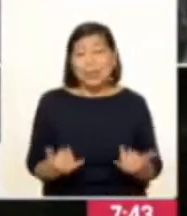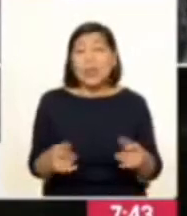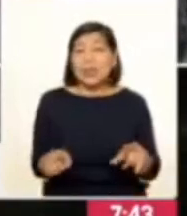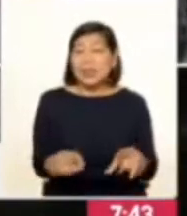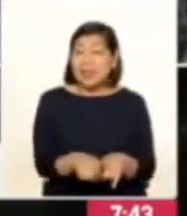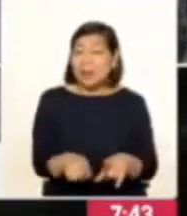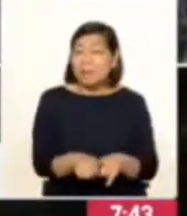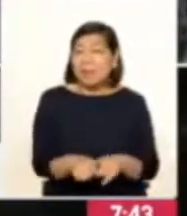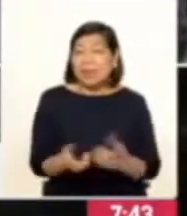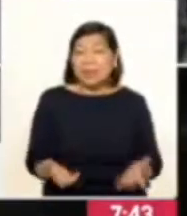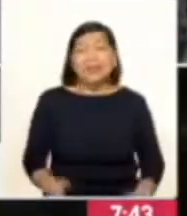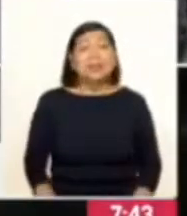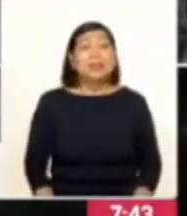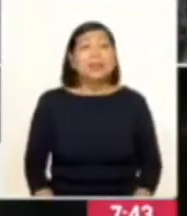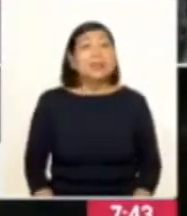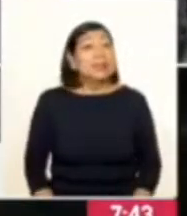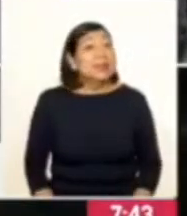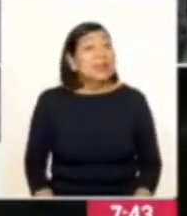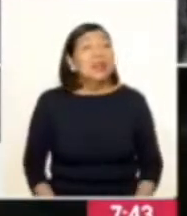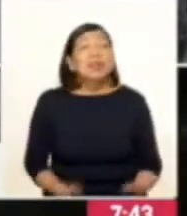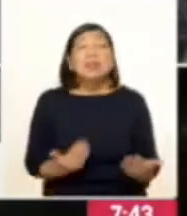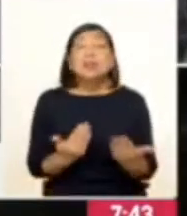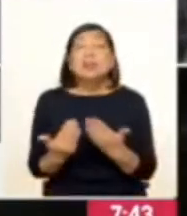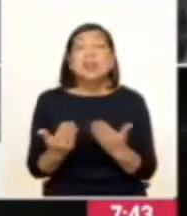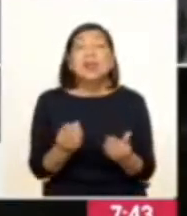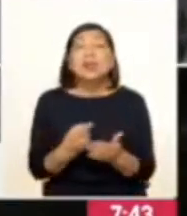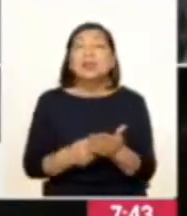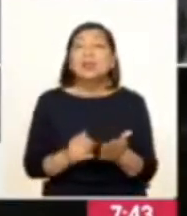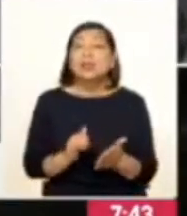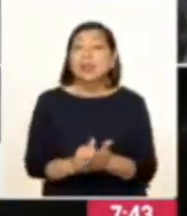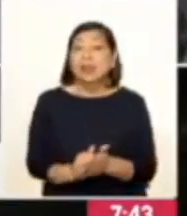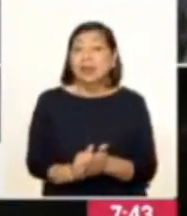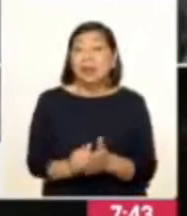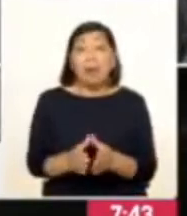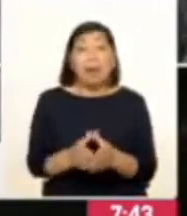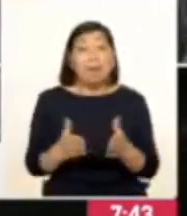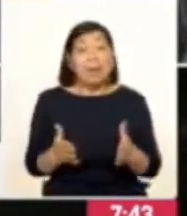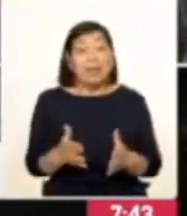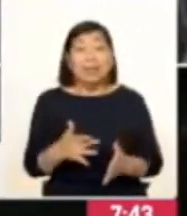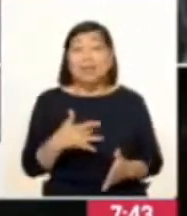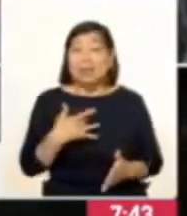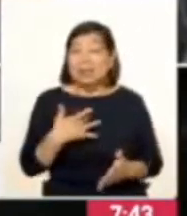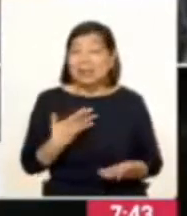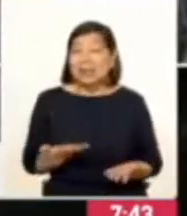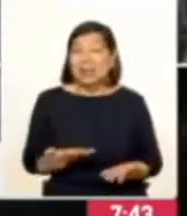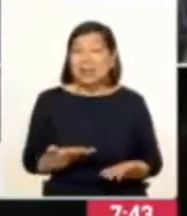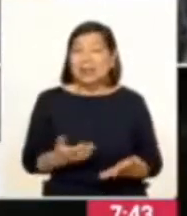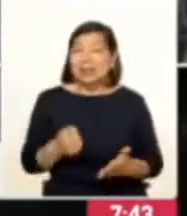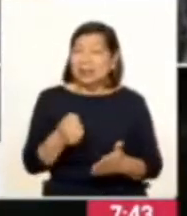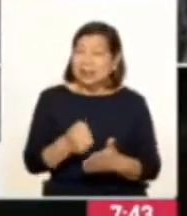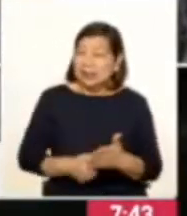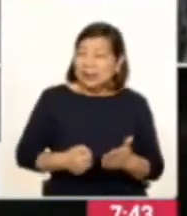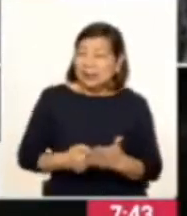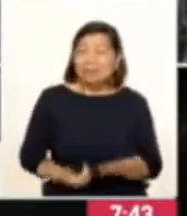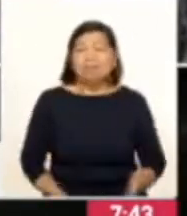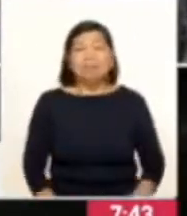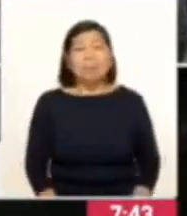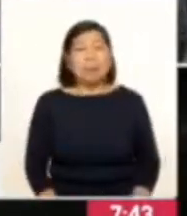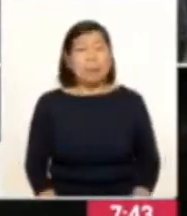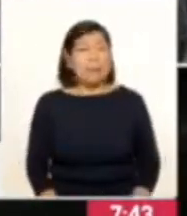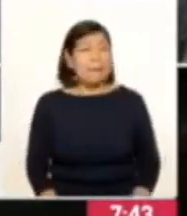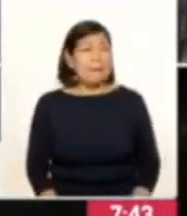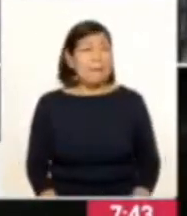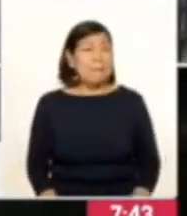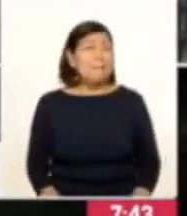tiene tiene digamos relación con que hay un gran sentimiento todavía de impunidad no o sea